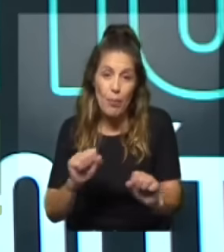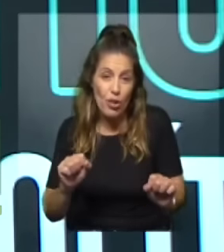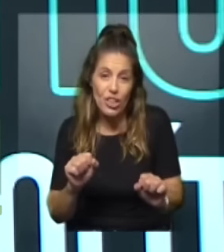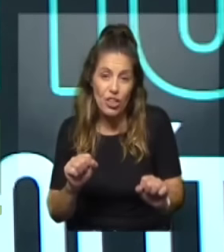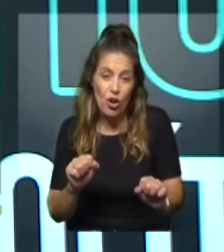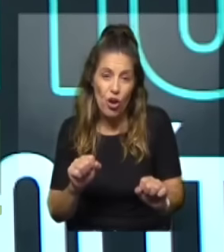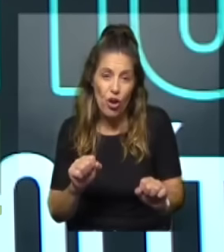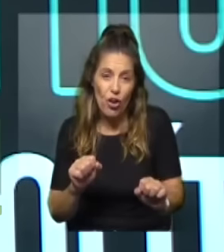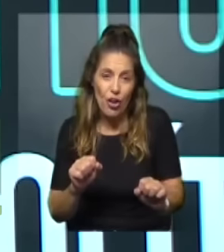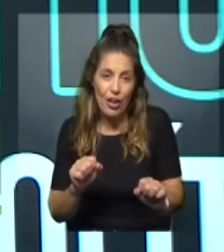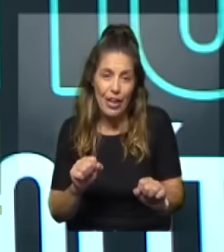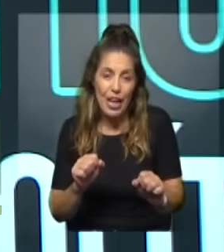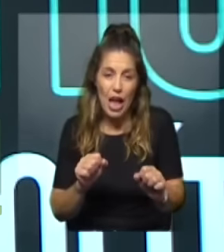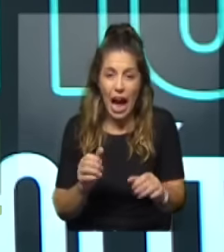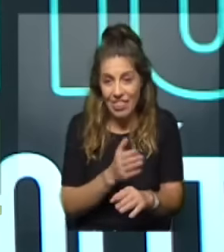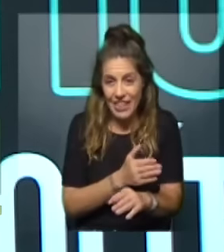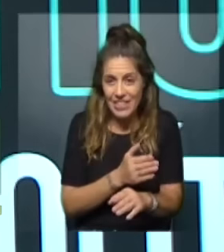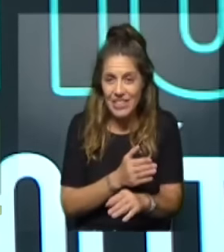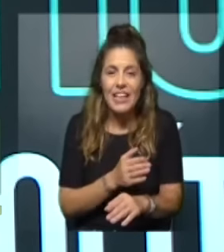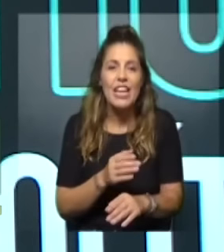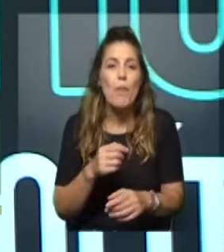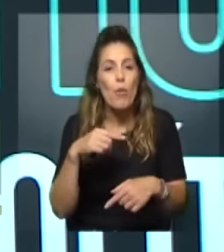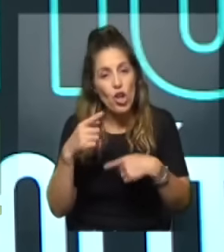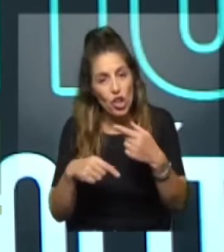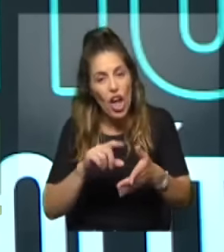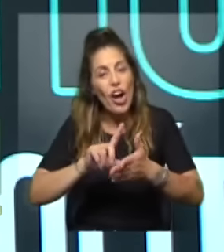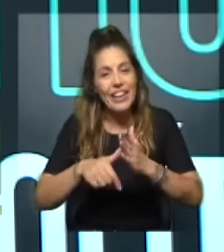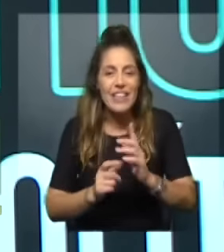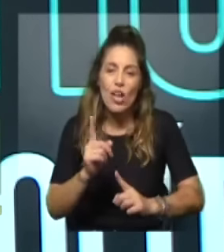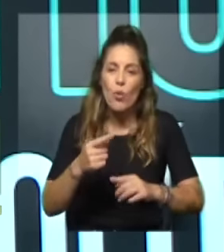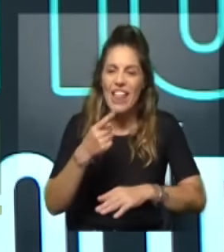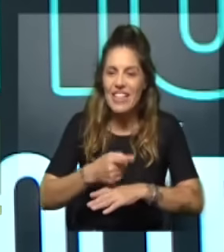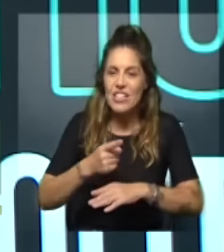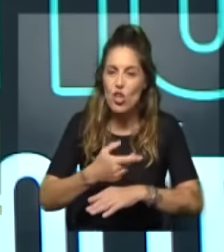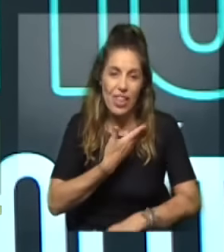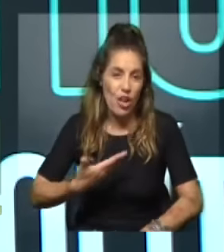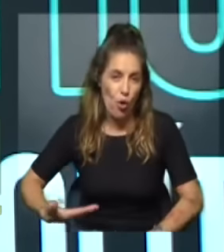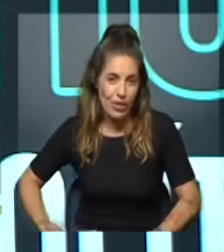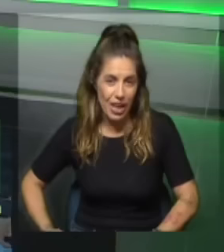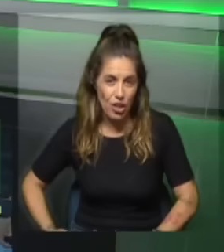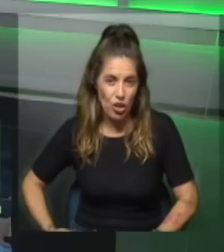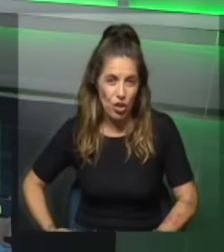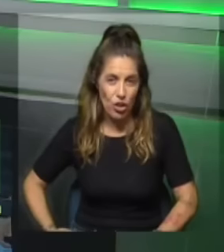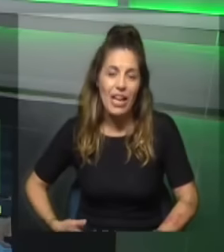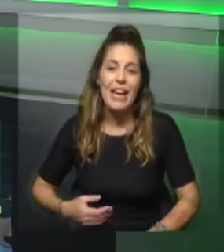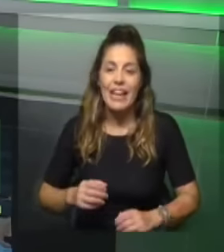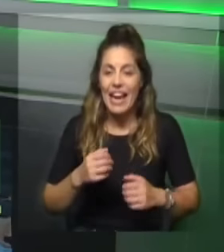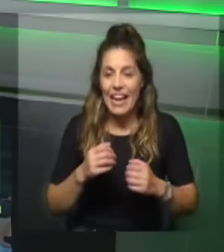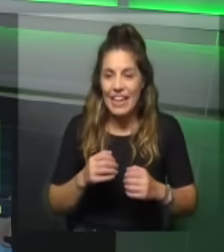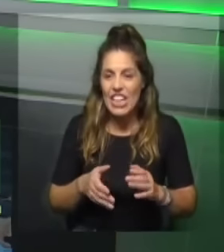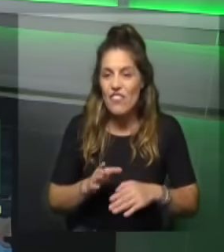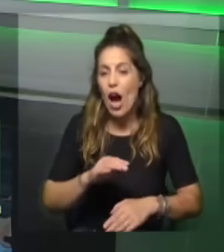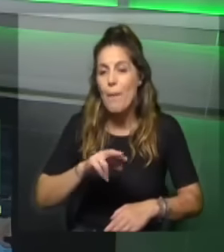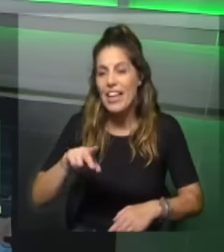lo largo de todo ese ese periodo y por otro lado retrasa algunas decisiones del gobierno que inicialmente las iba a mantener y las